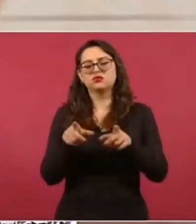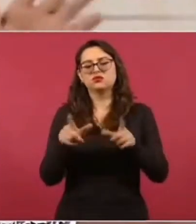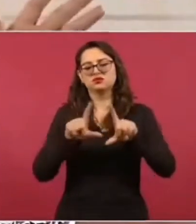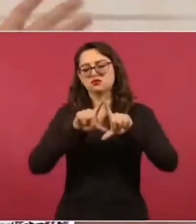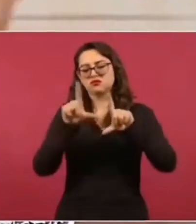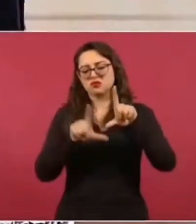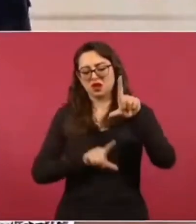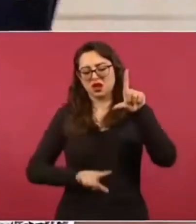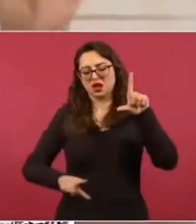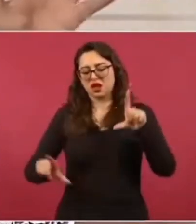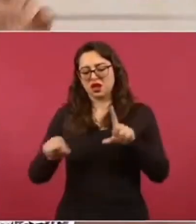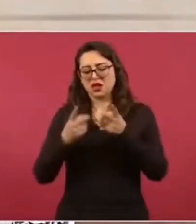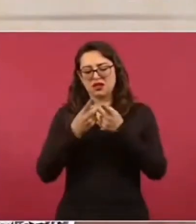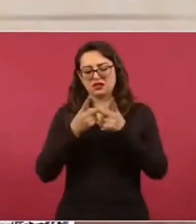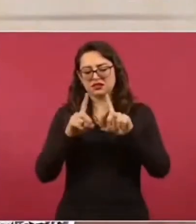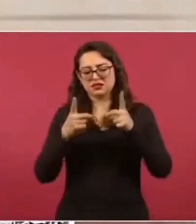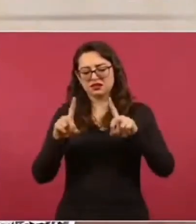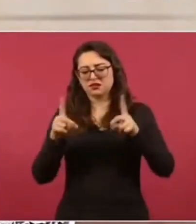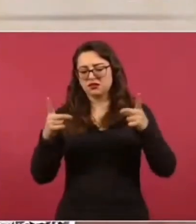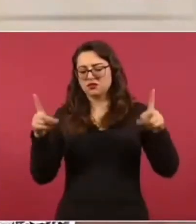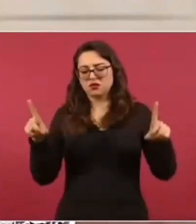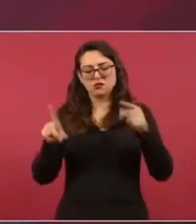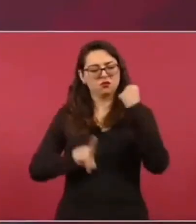Parece increíble también para los jóvenes.